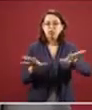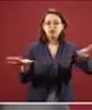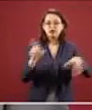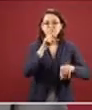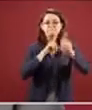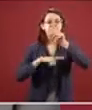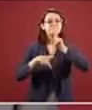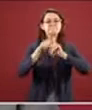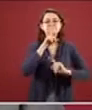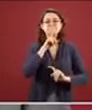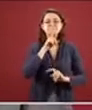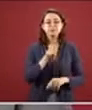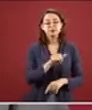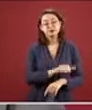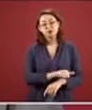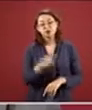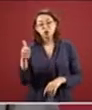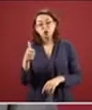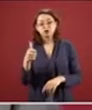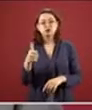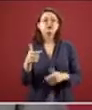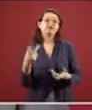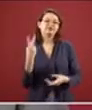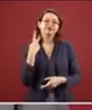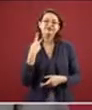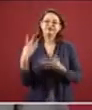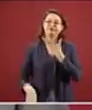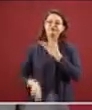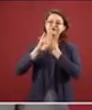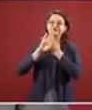pues inventadas por nuestros adversarios